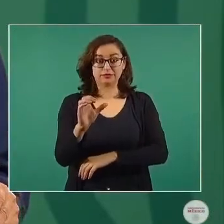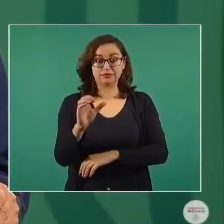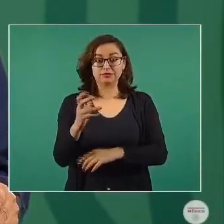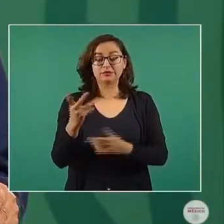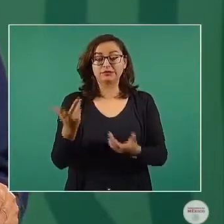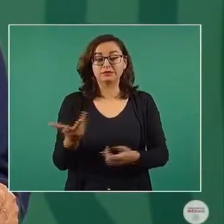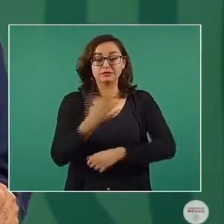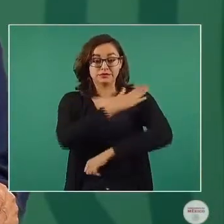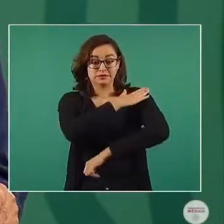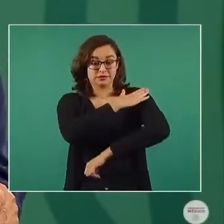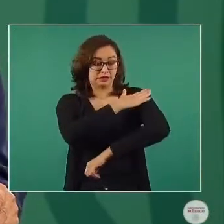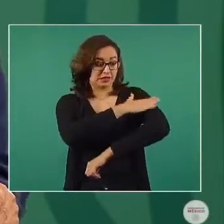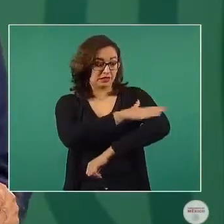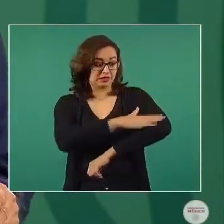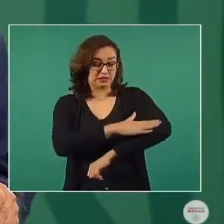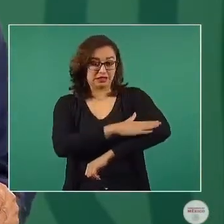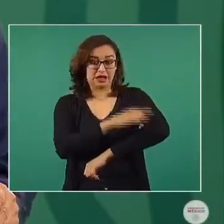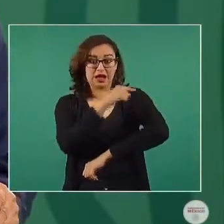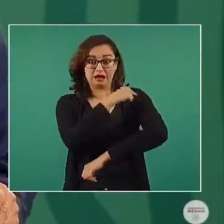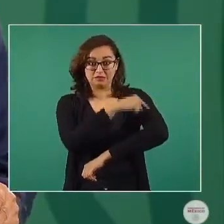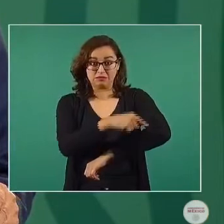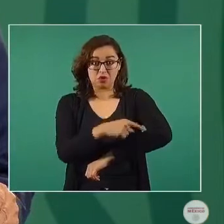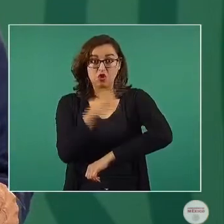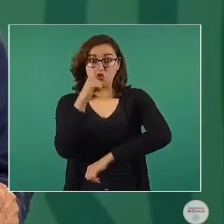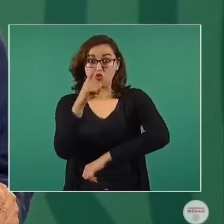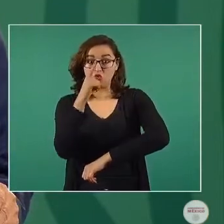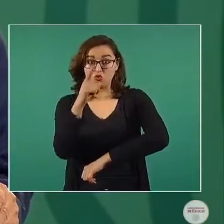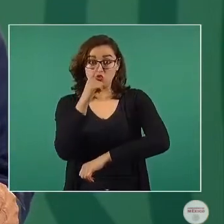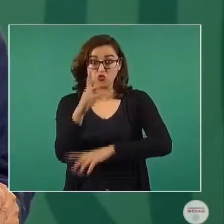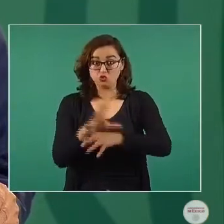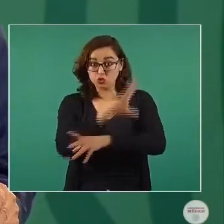eléctrica. O sea, toda la red nacional